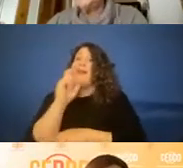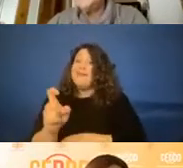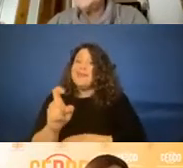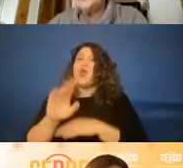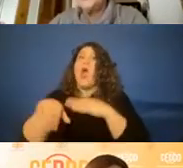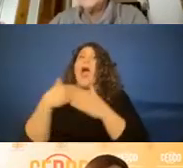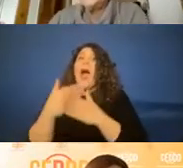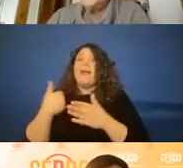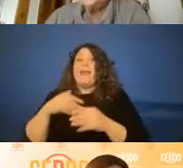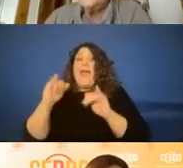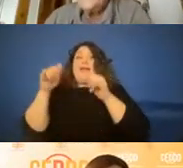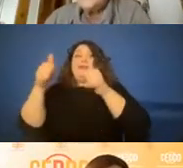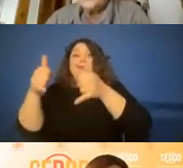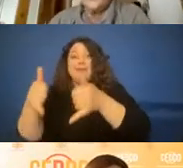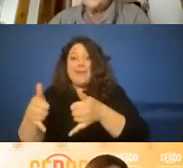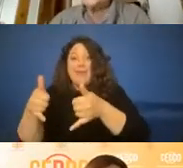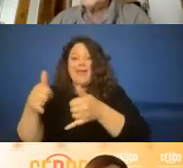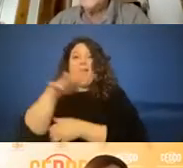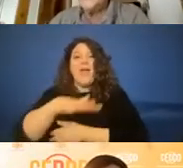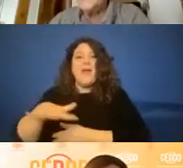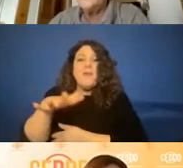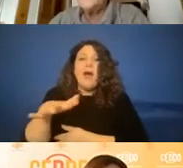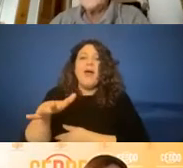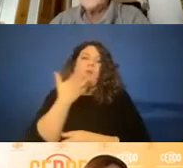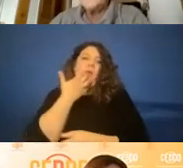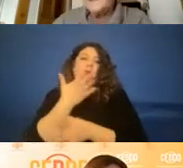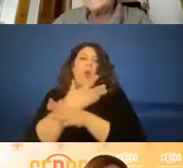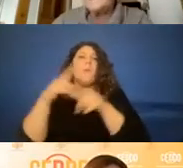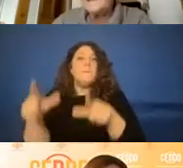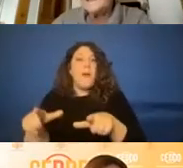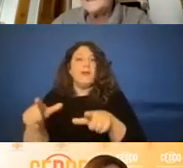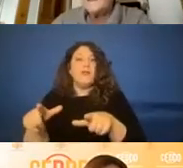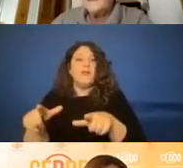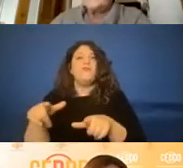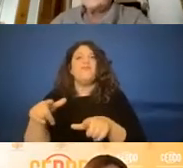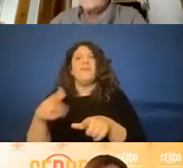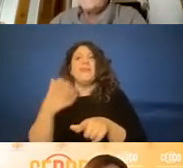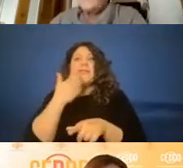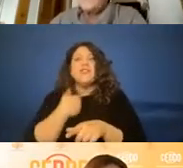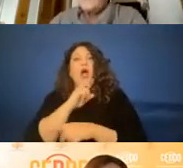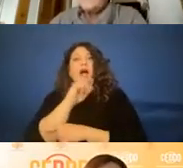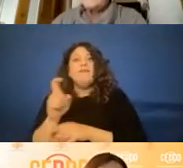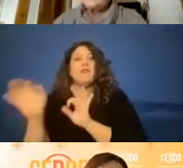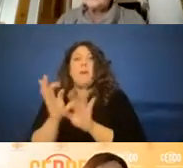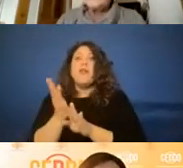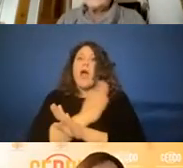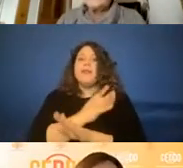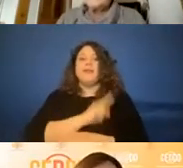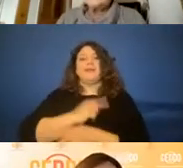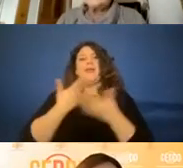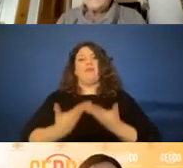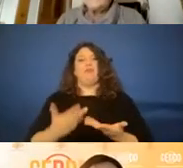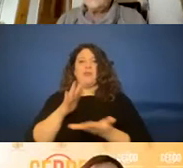al espacio que le crea un conflicto, que puede ser el patio, se va a sentir más tranquilo. Y entonces